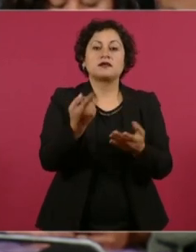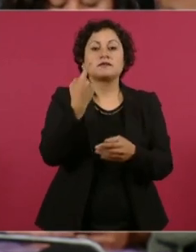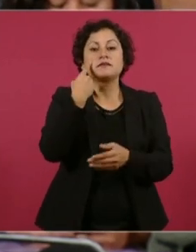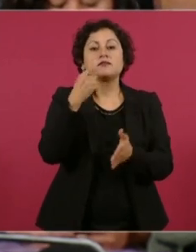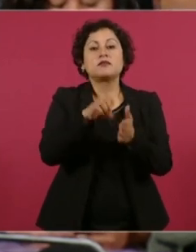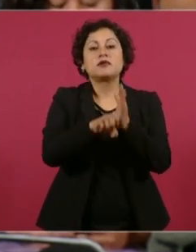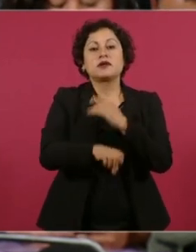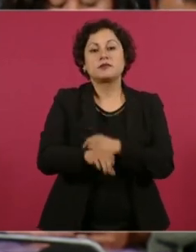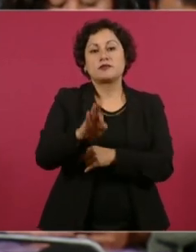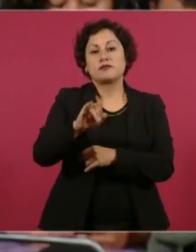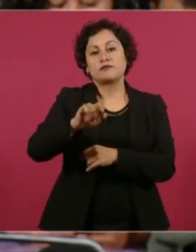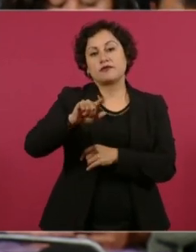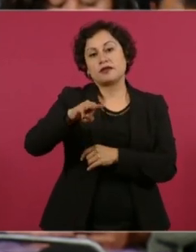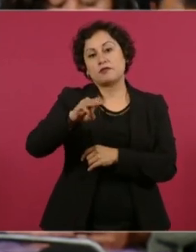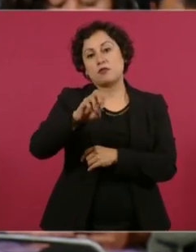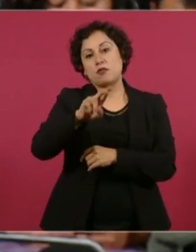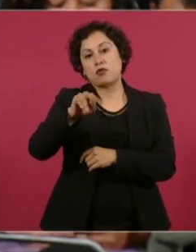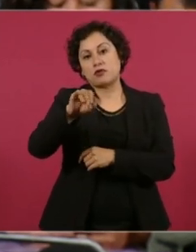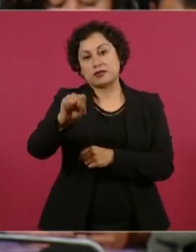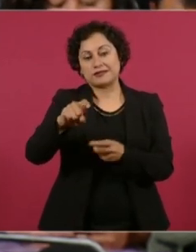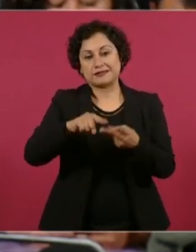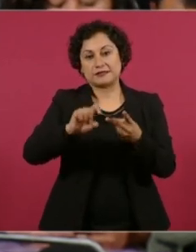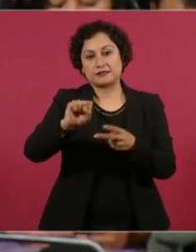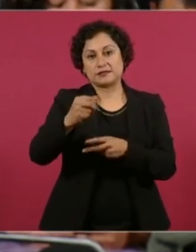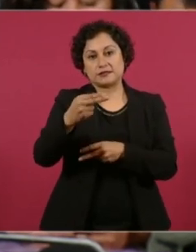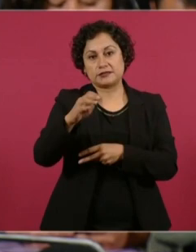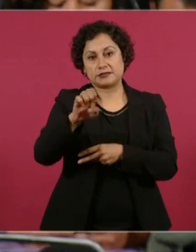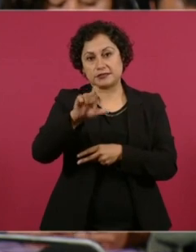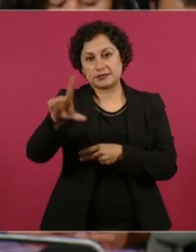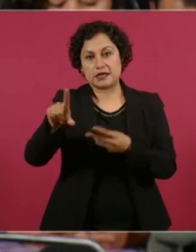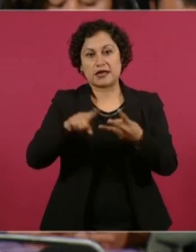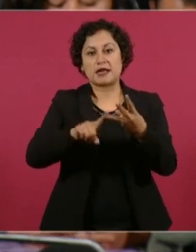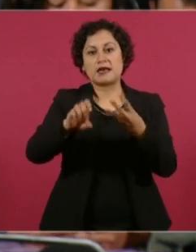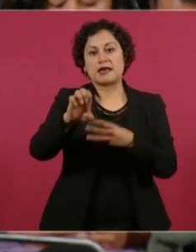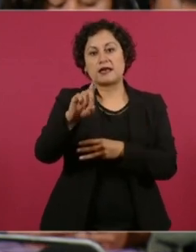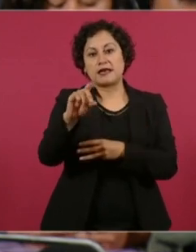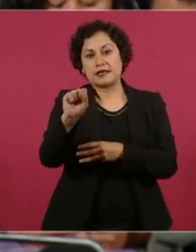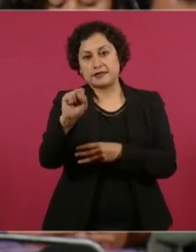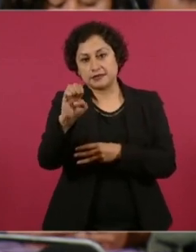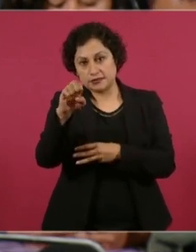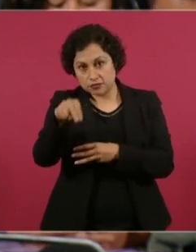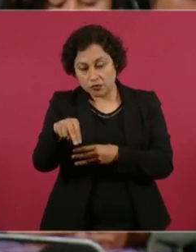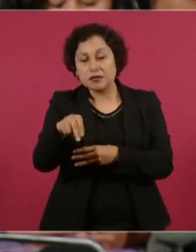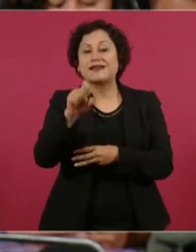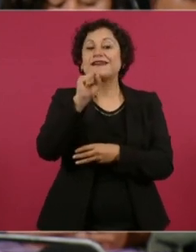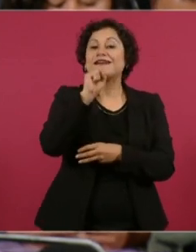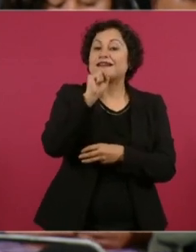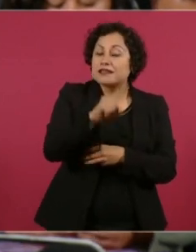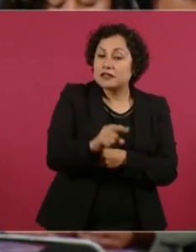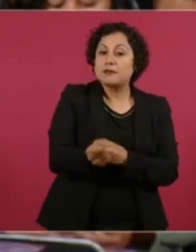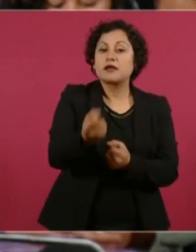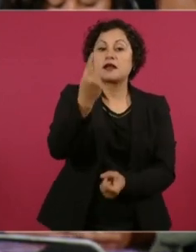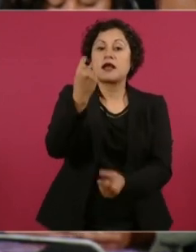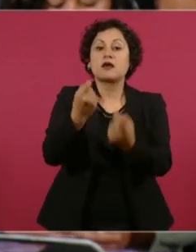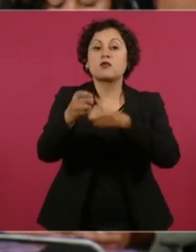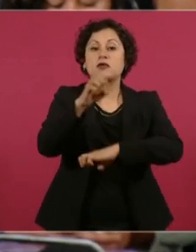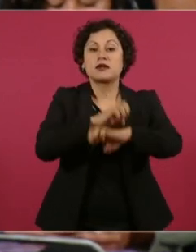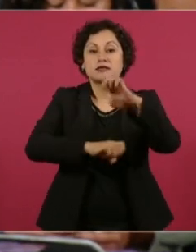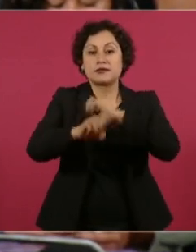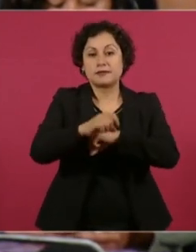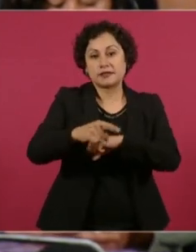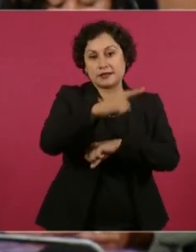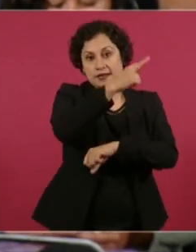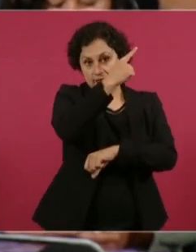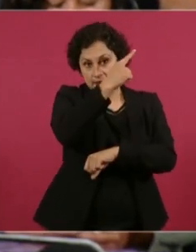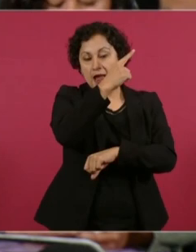Philip Morris, Shell, Exxon. Y también con algunas agencias vinculadas al Departamento de Justicia de Estados